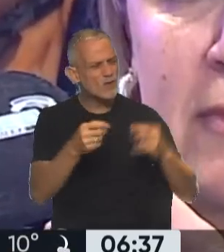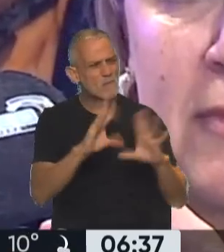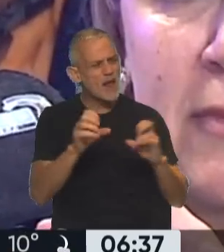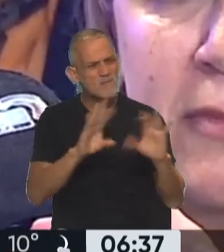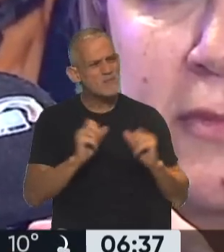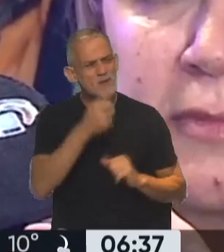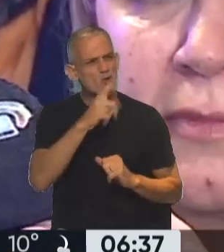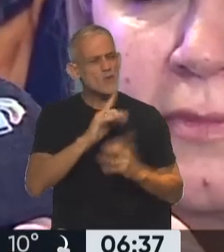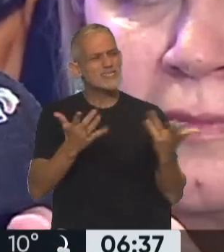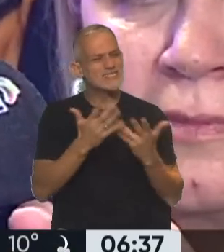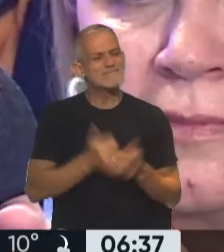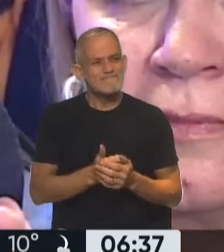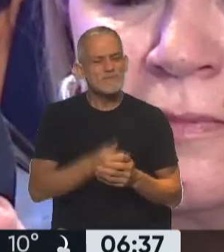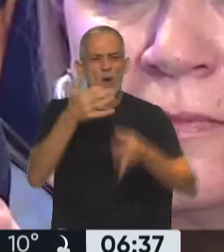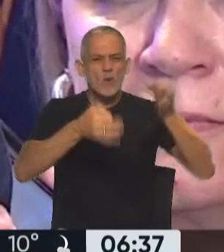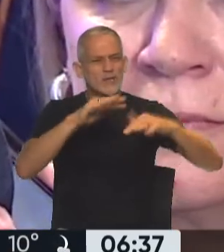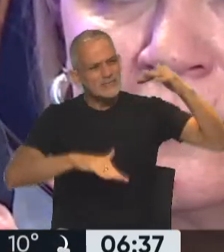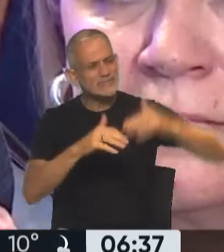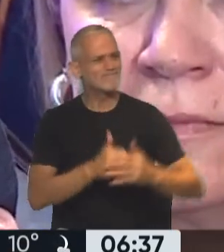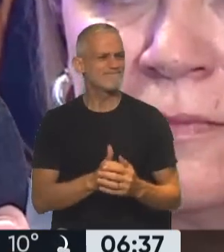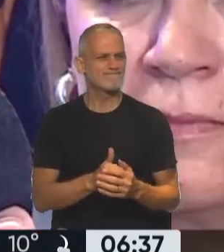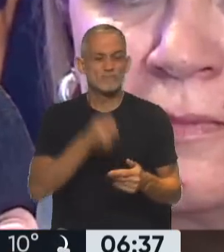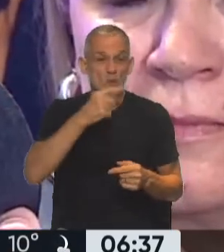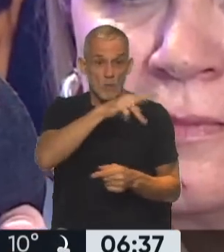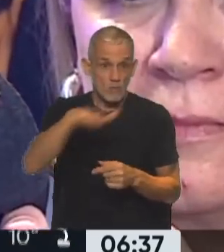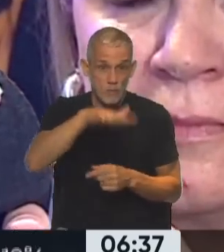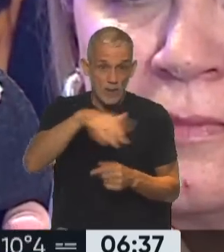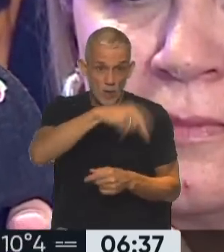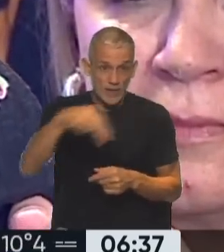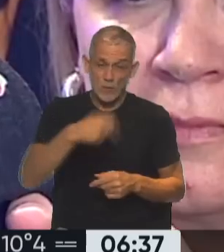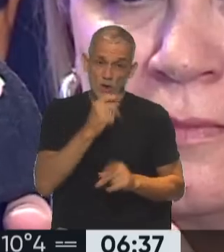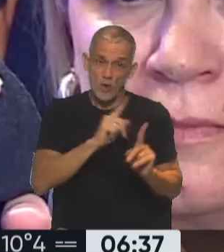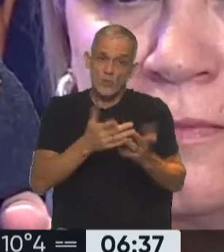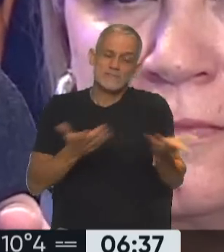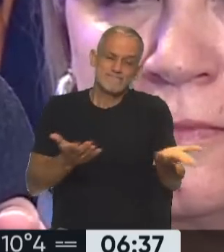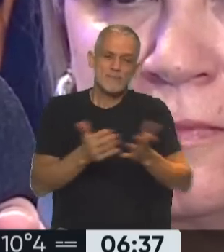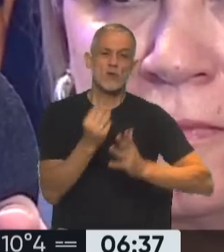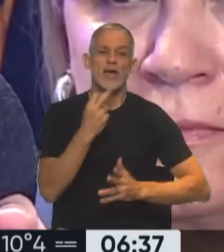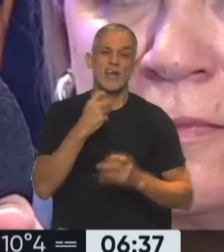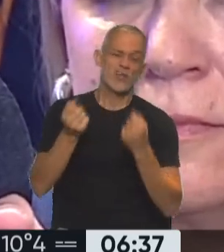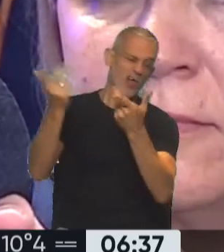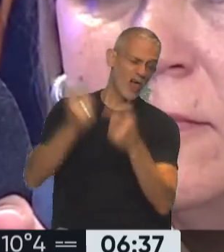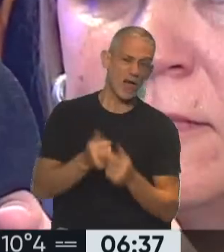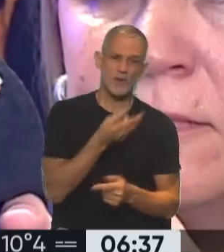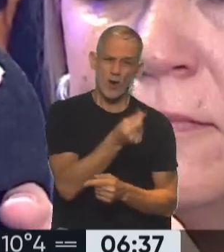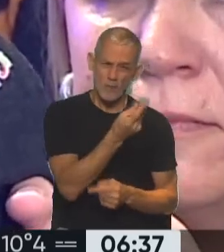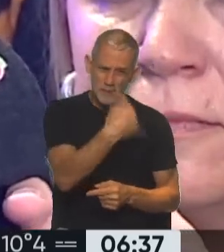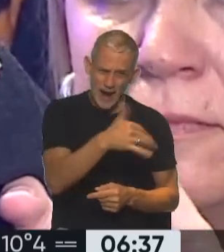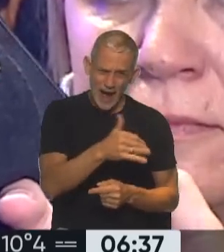Poder pulverizar las injusticias que el pueblo neuquino termina entregando la energía y termina comprándola más